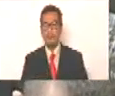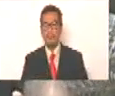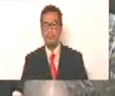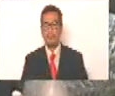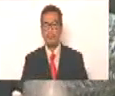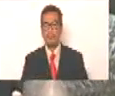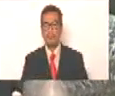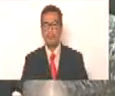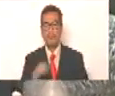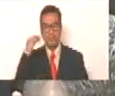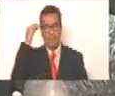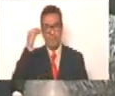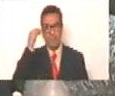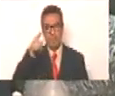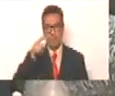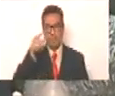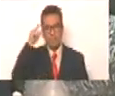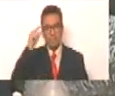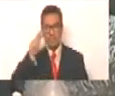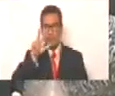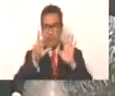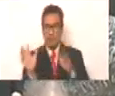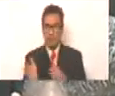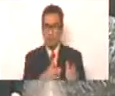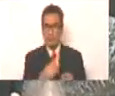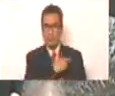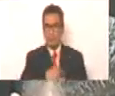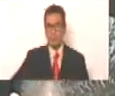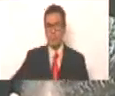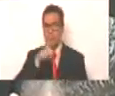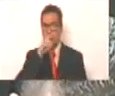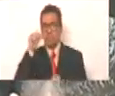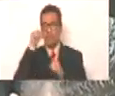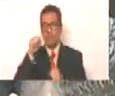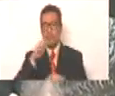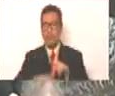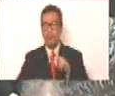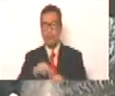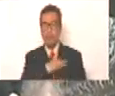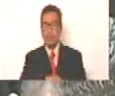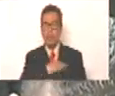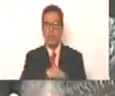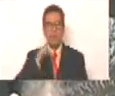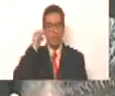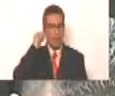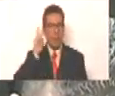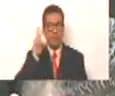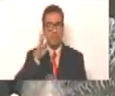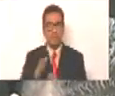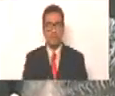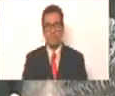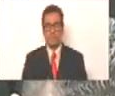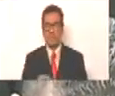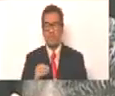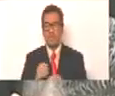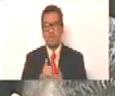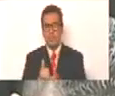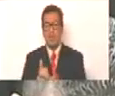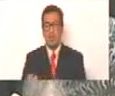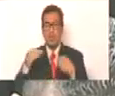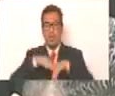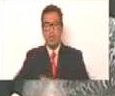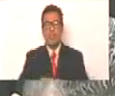Considerando que el día 8 de marzo el presidente Nicolás Maduro creó la gran misión Mujer Venezuela, cuya finalidad es integrar todas las